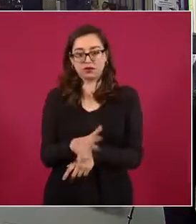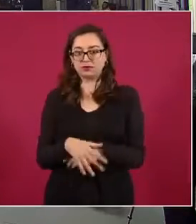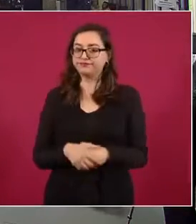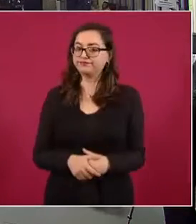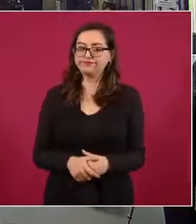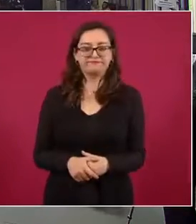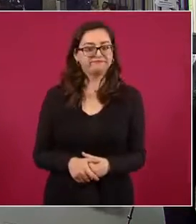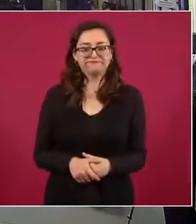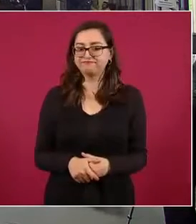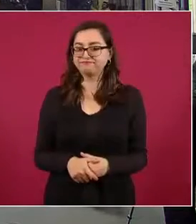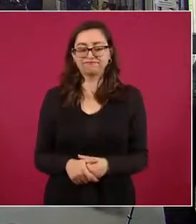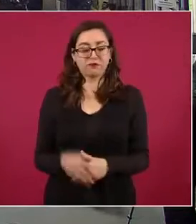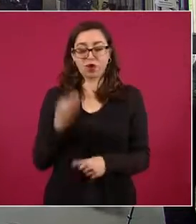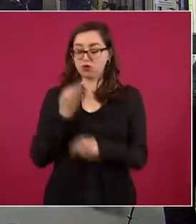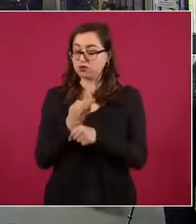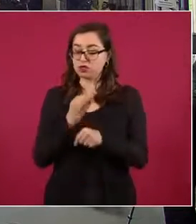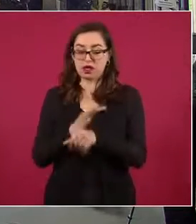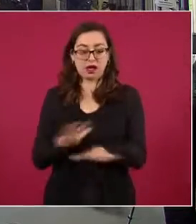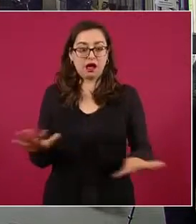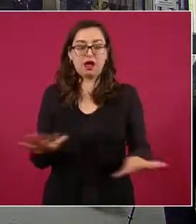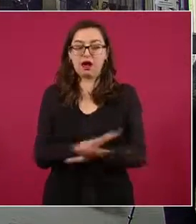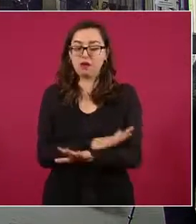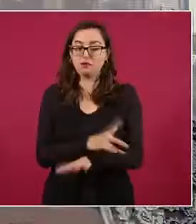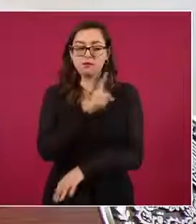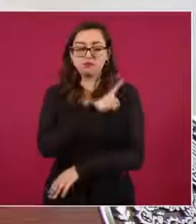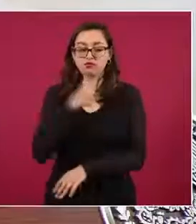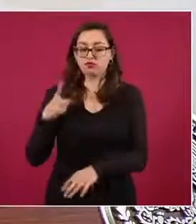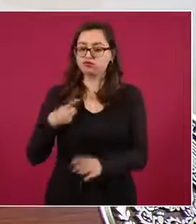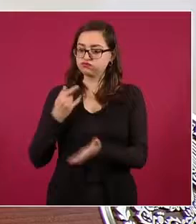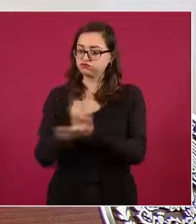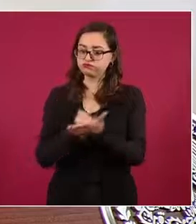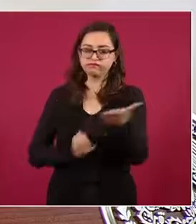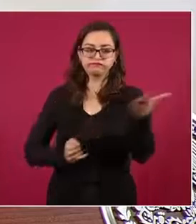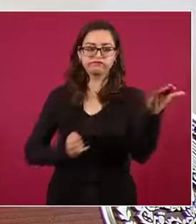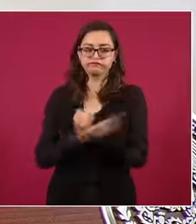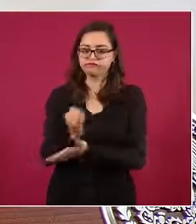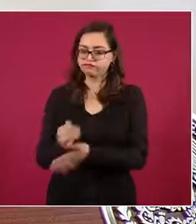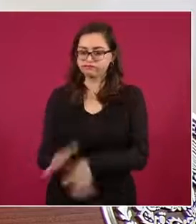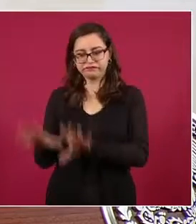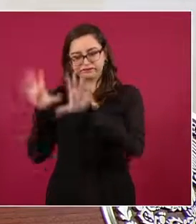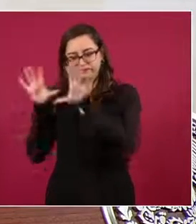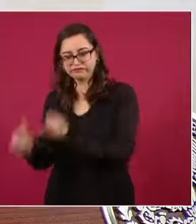en épocas de cambio. Nada de medias tintas.